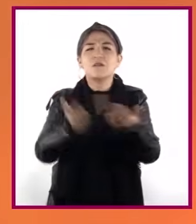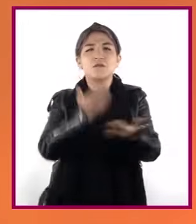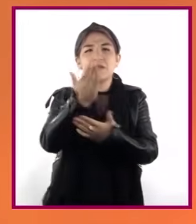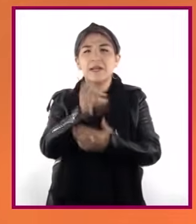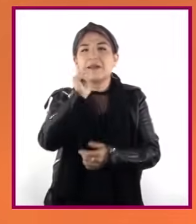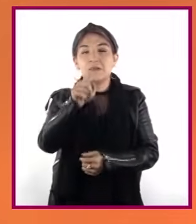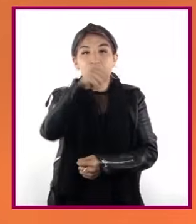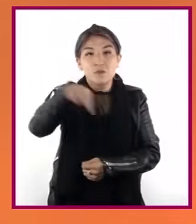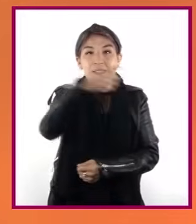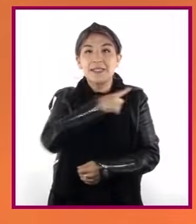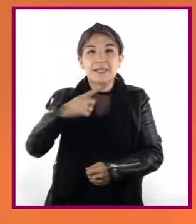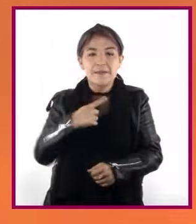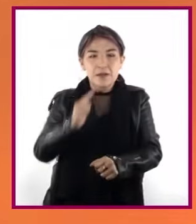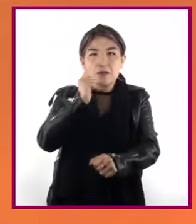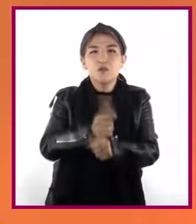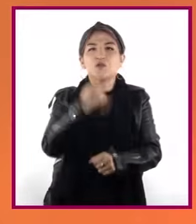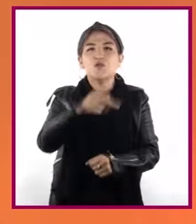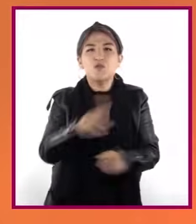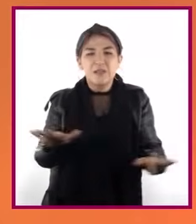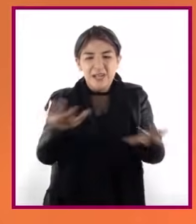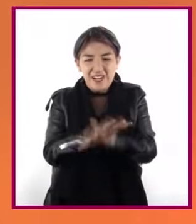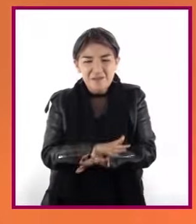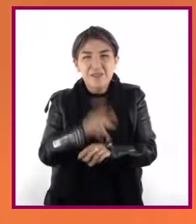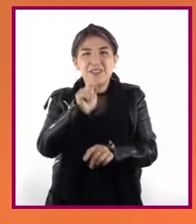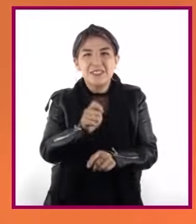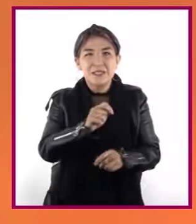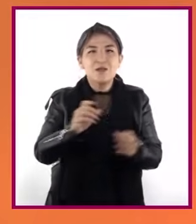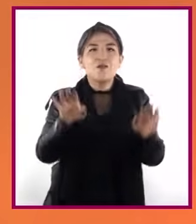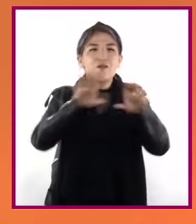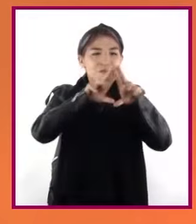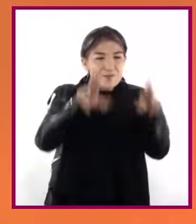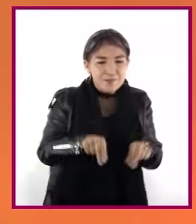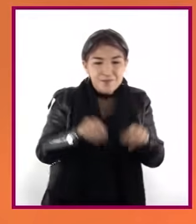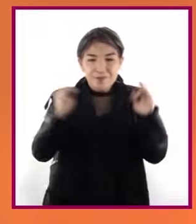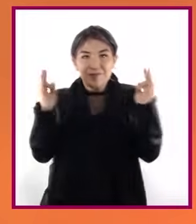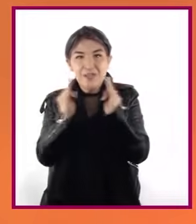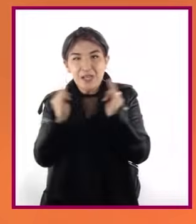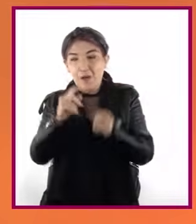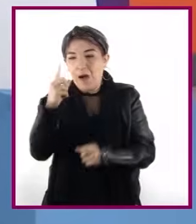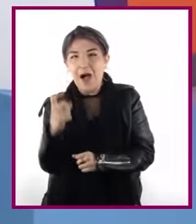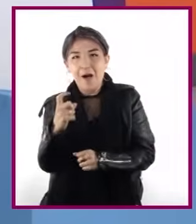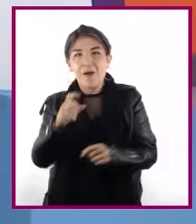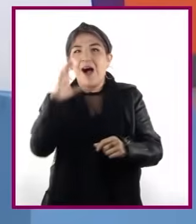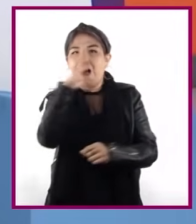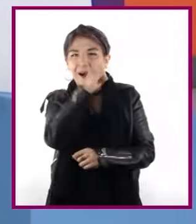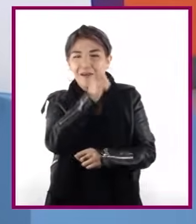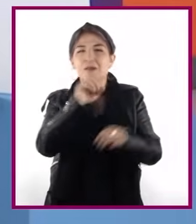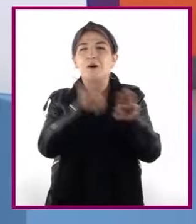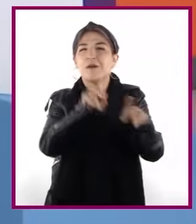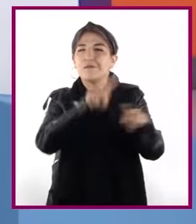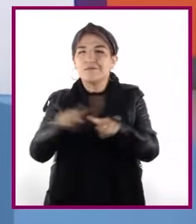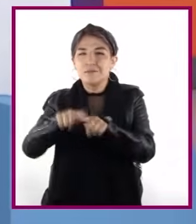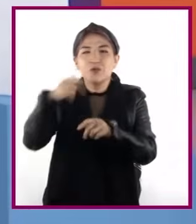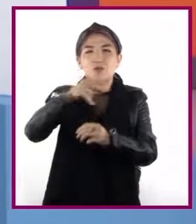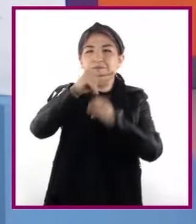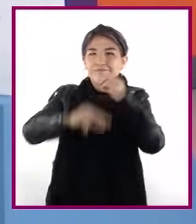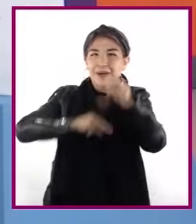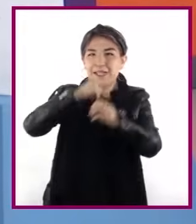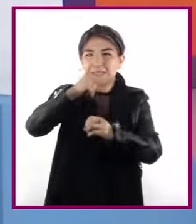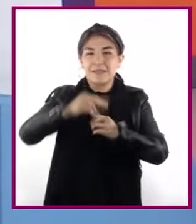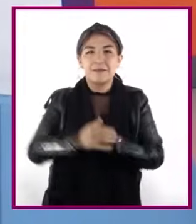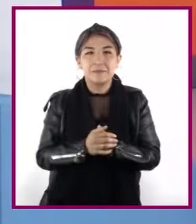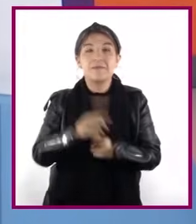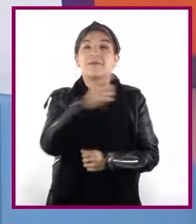que identifiquemos los cambios de estado y los expliquemos con el modelo de partículas. No está de más recordarles que es